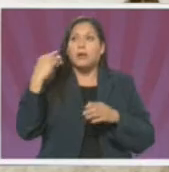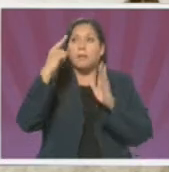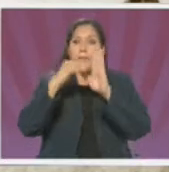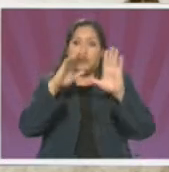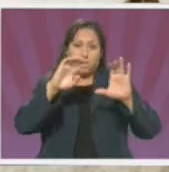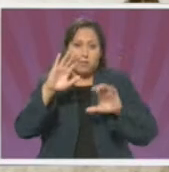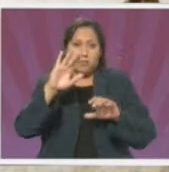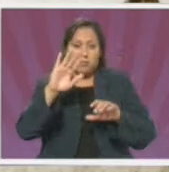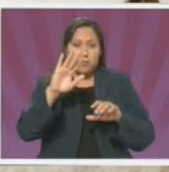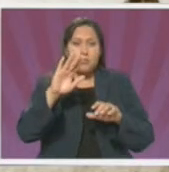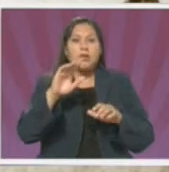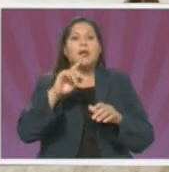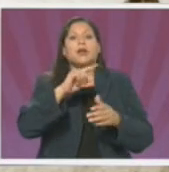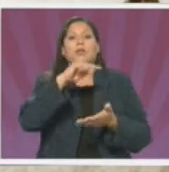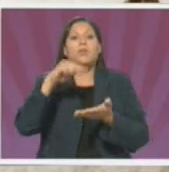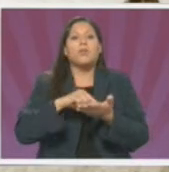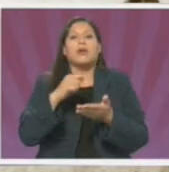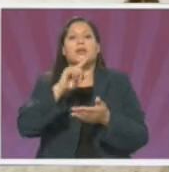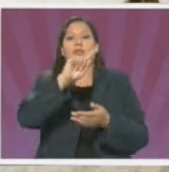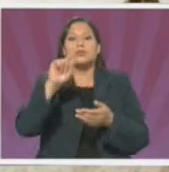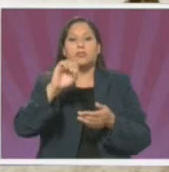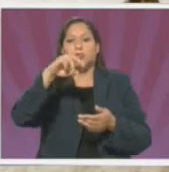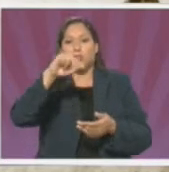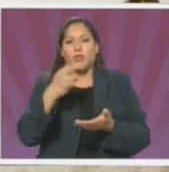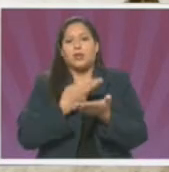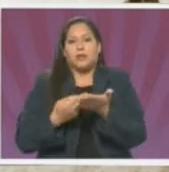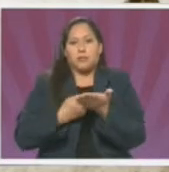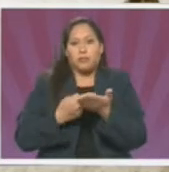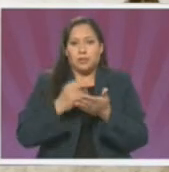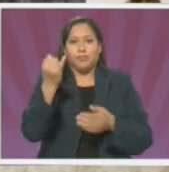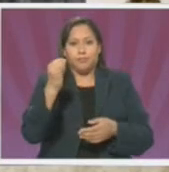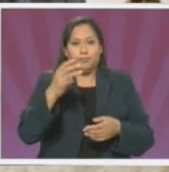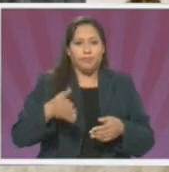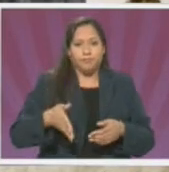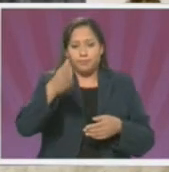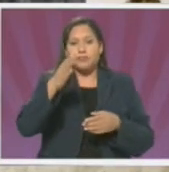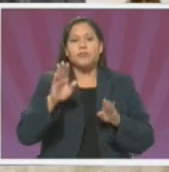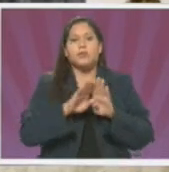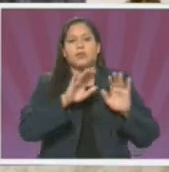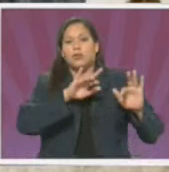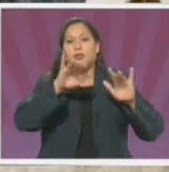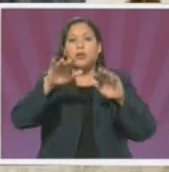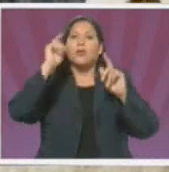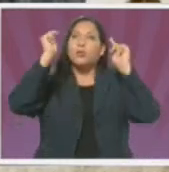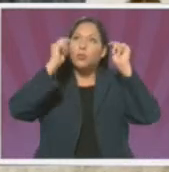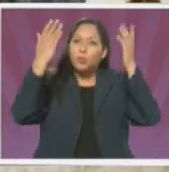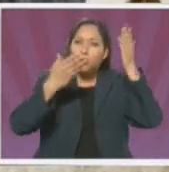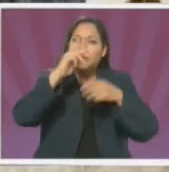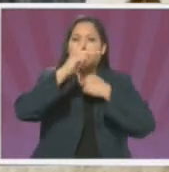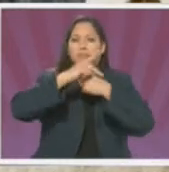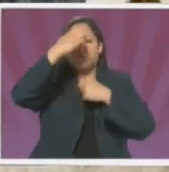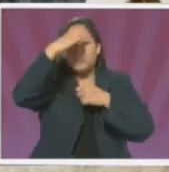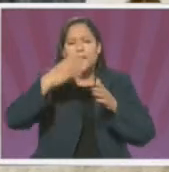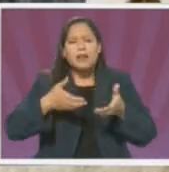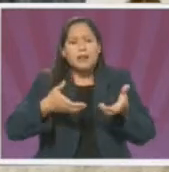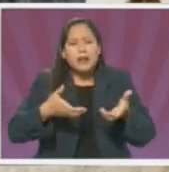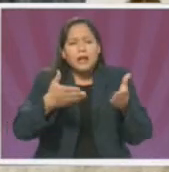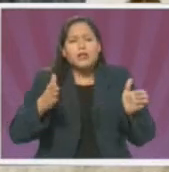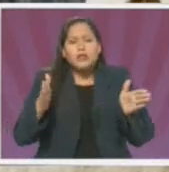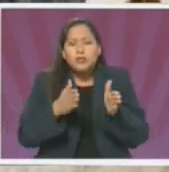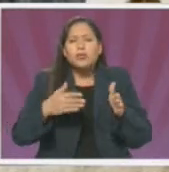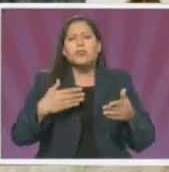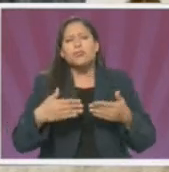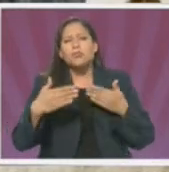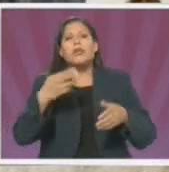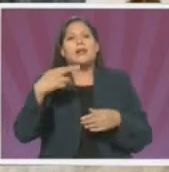1950, que es la zona rosa, ¿no? Claro, esta conocidísima. Zona, sí, llena, como tú dices, de turistas, de extranjeros, con callecitas peatonales que